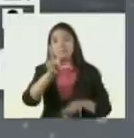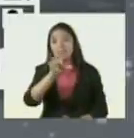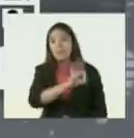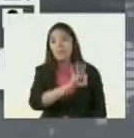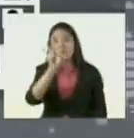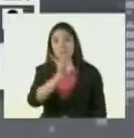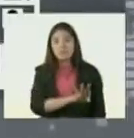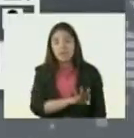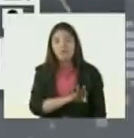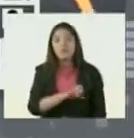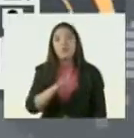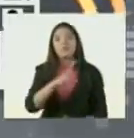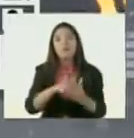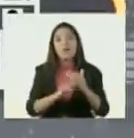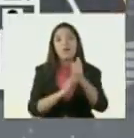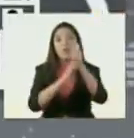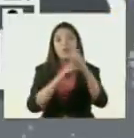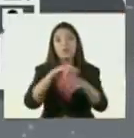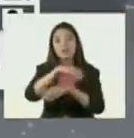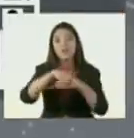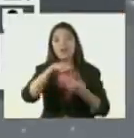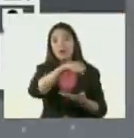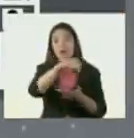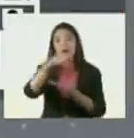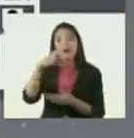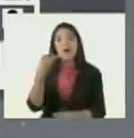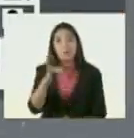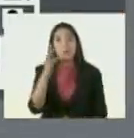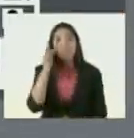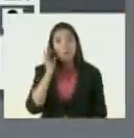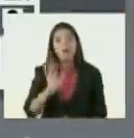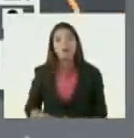73% de los líderes de las CLAP son mujeres.